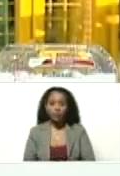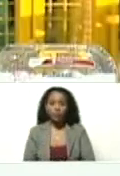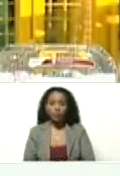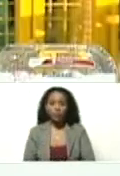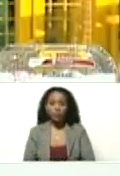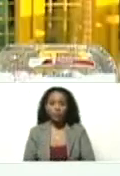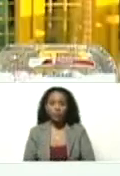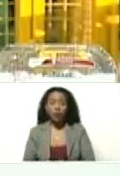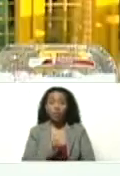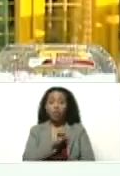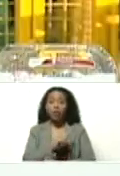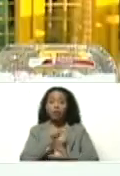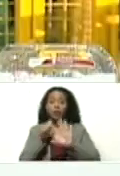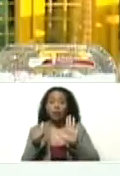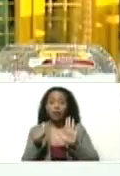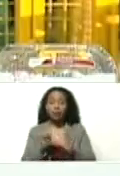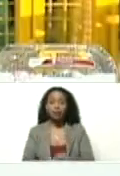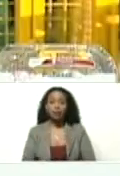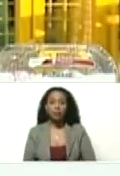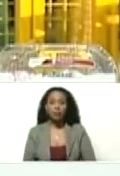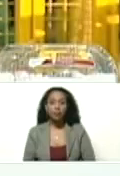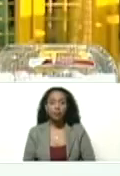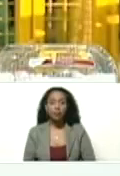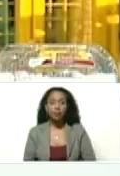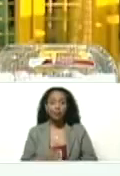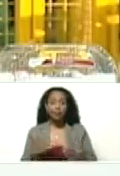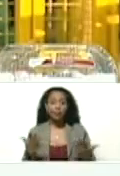Es 16 de